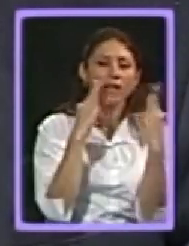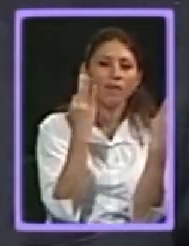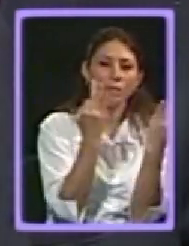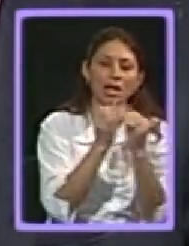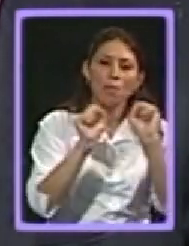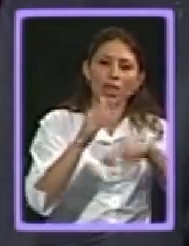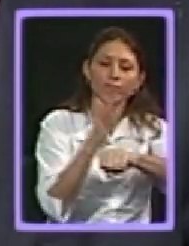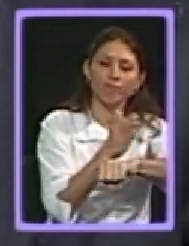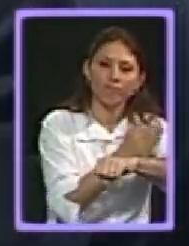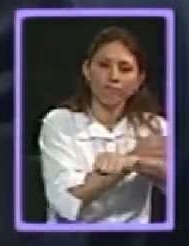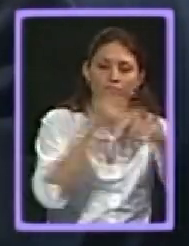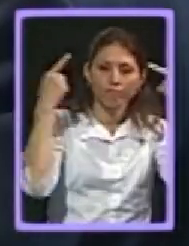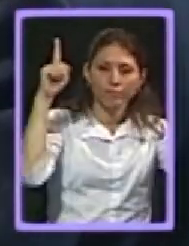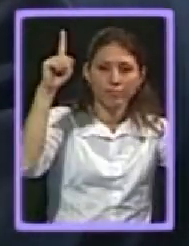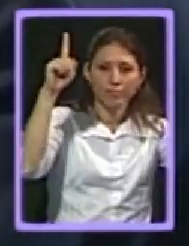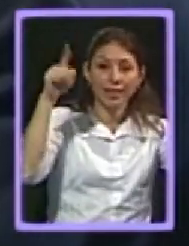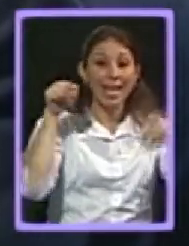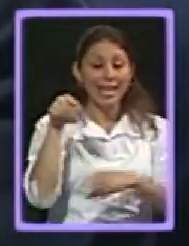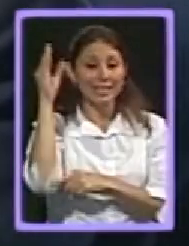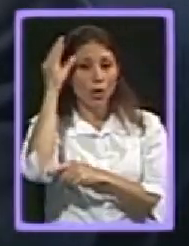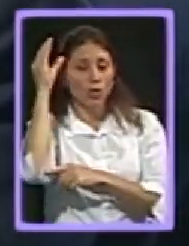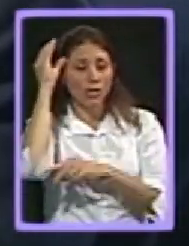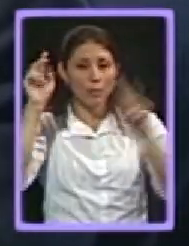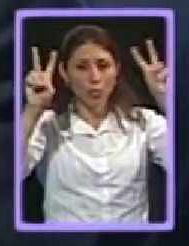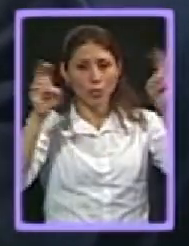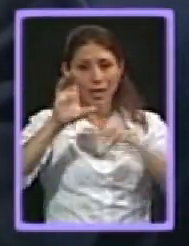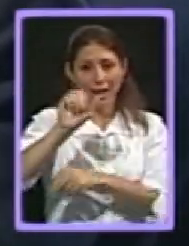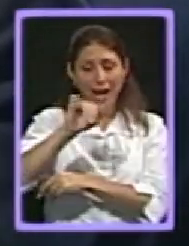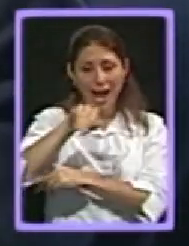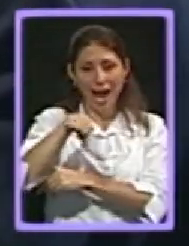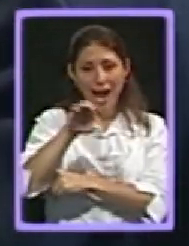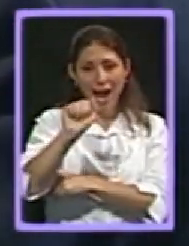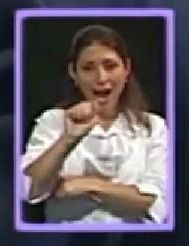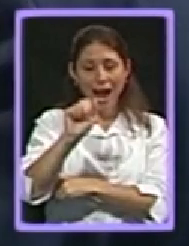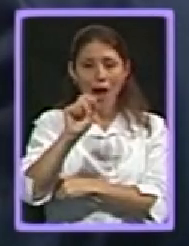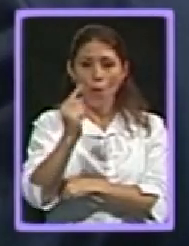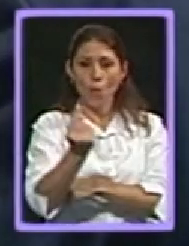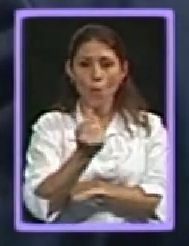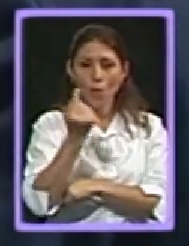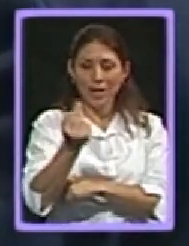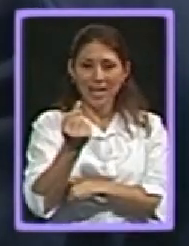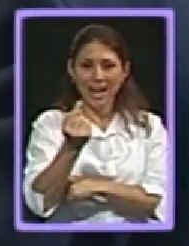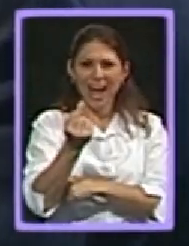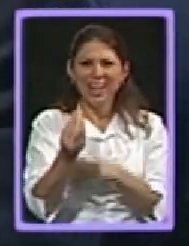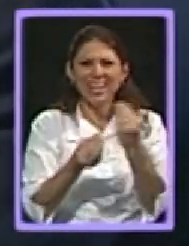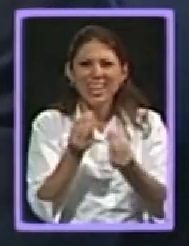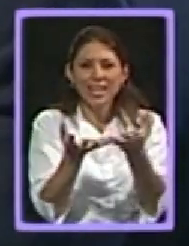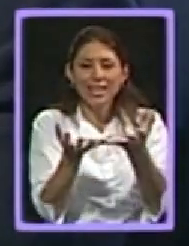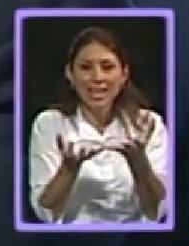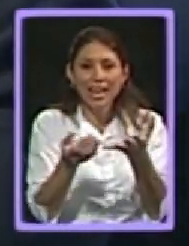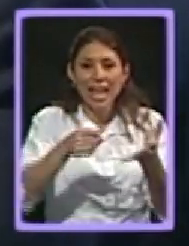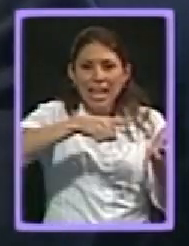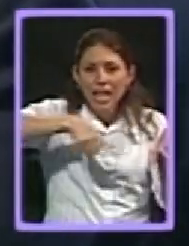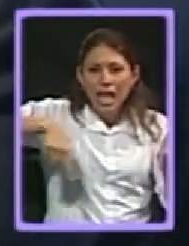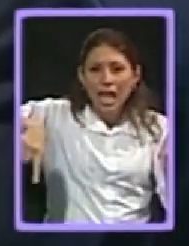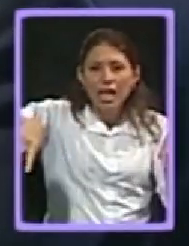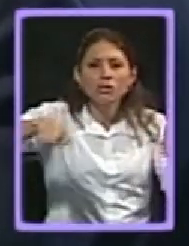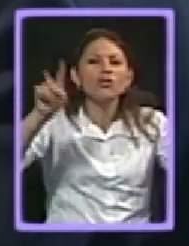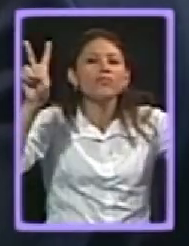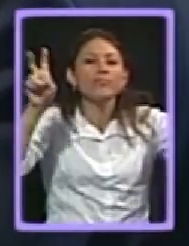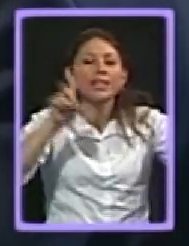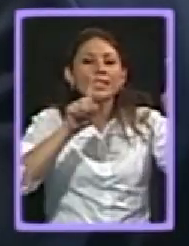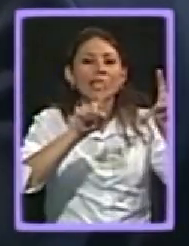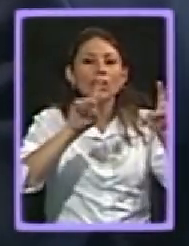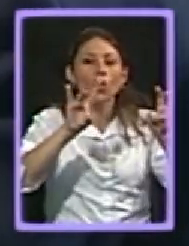adelante. Este concepto de caja única lo que busca es precisamente centralizar todas las platitas de estos 180 hijos, de